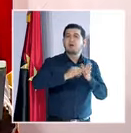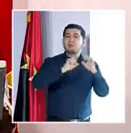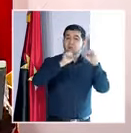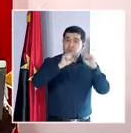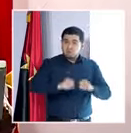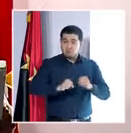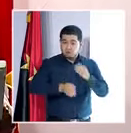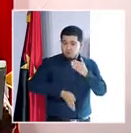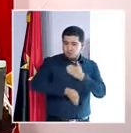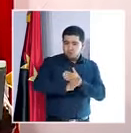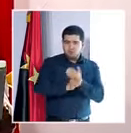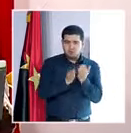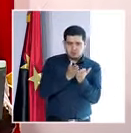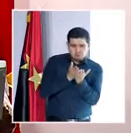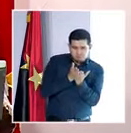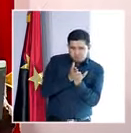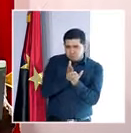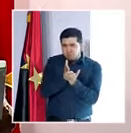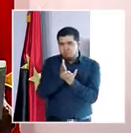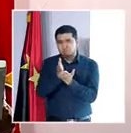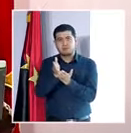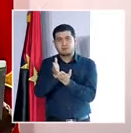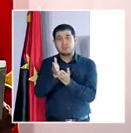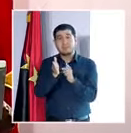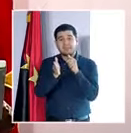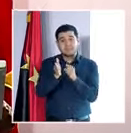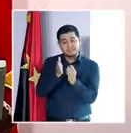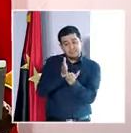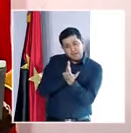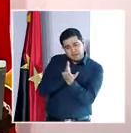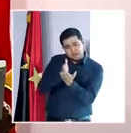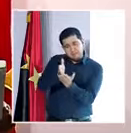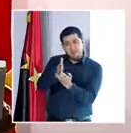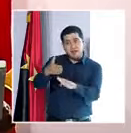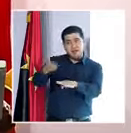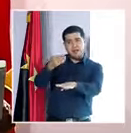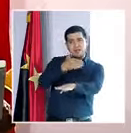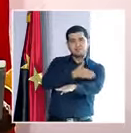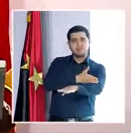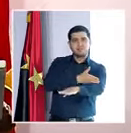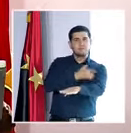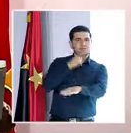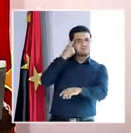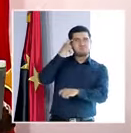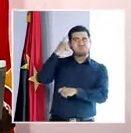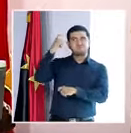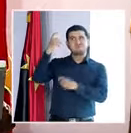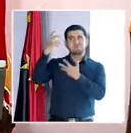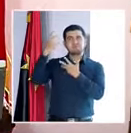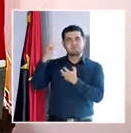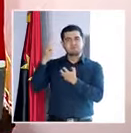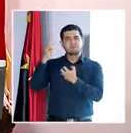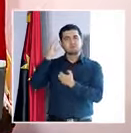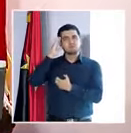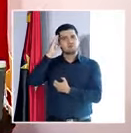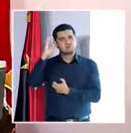continuidad de un camino que hace largos años soñamos para lograr